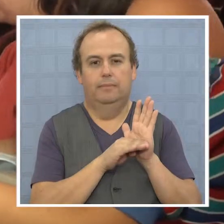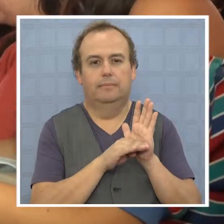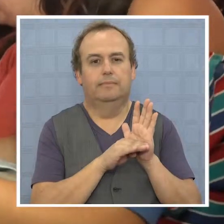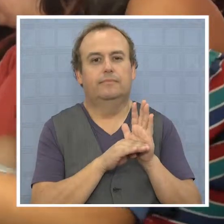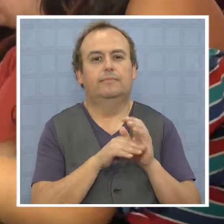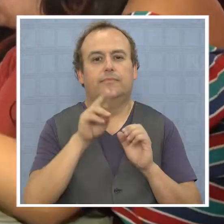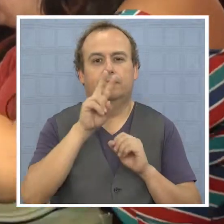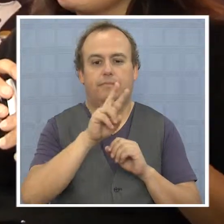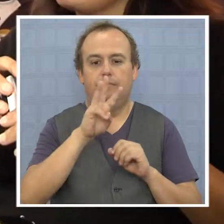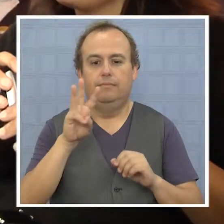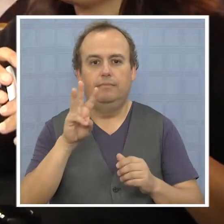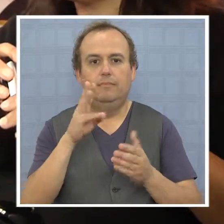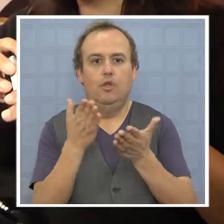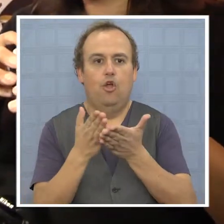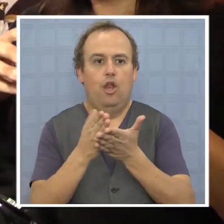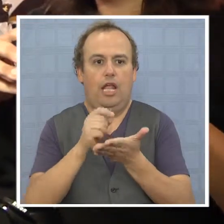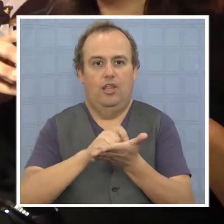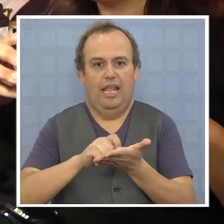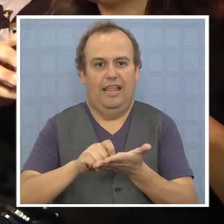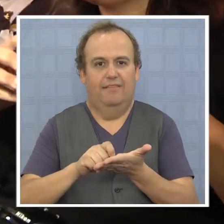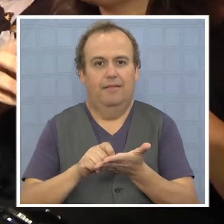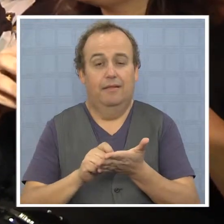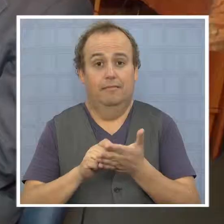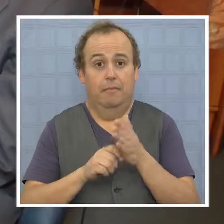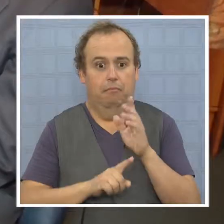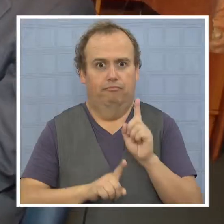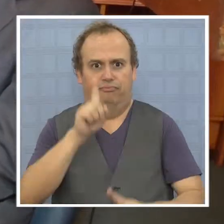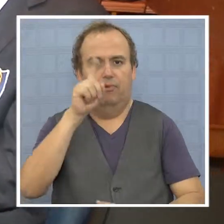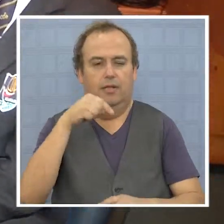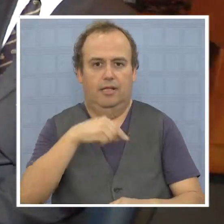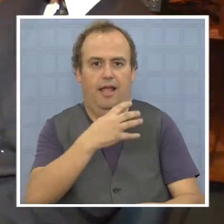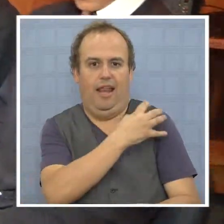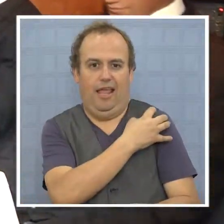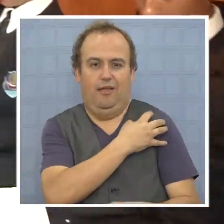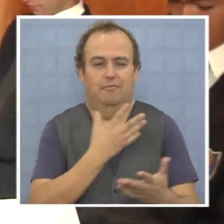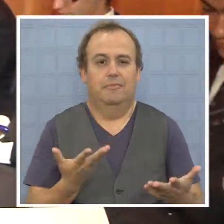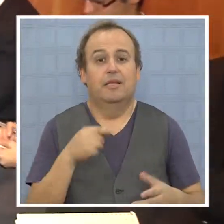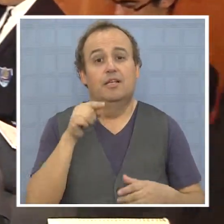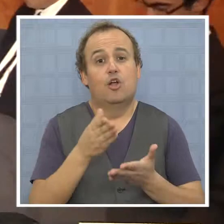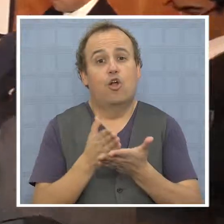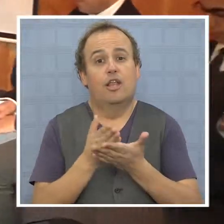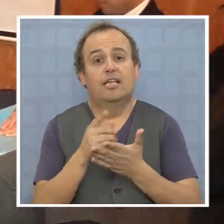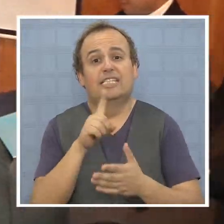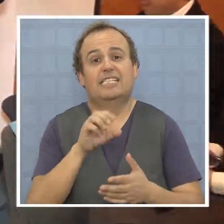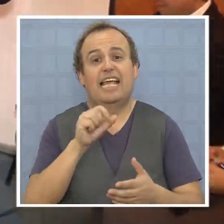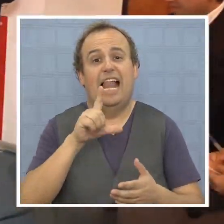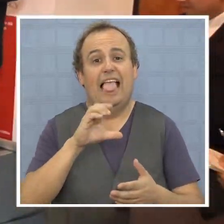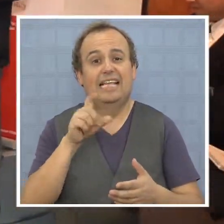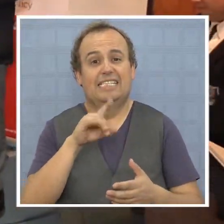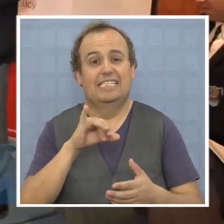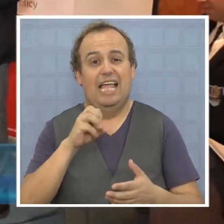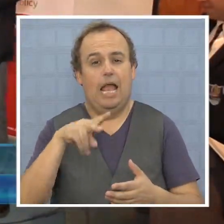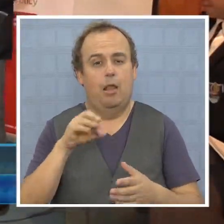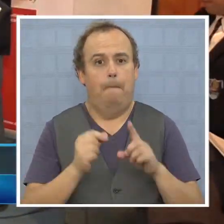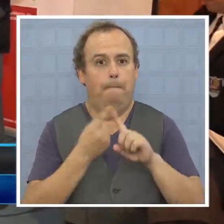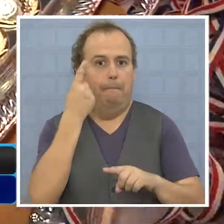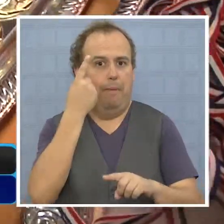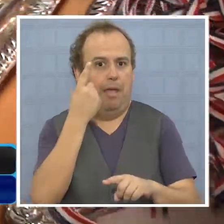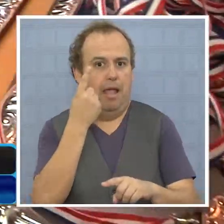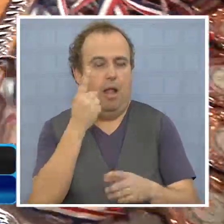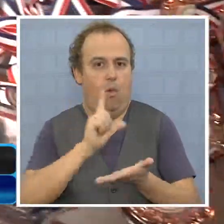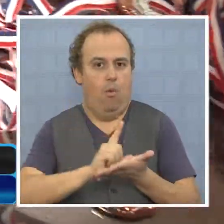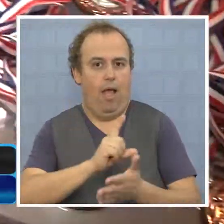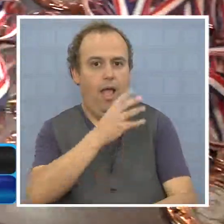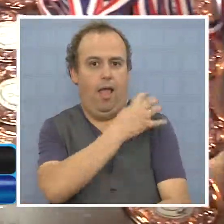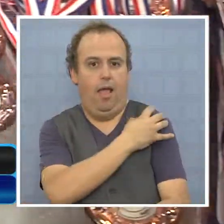23 colegios inscritos, locales de un récord para la región. El Colegio Salesiano obtuvo el primer lugar a nivel regional, logrando